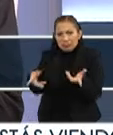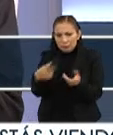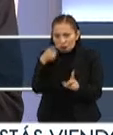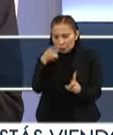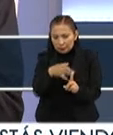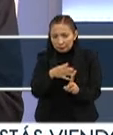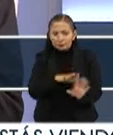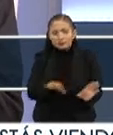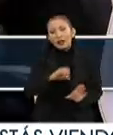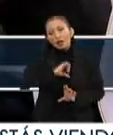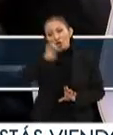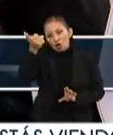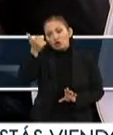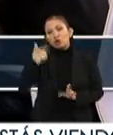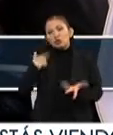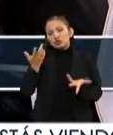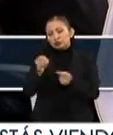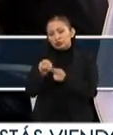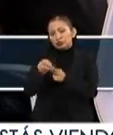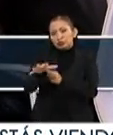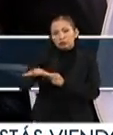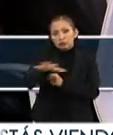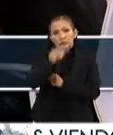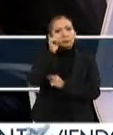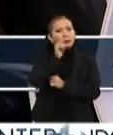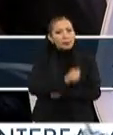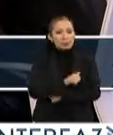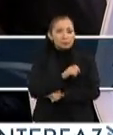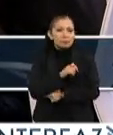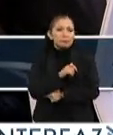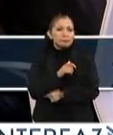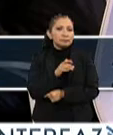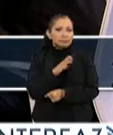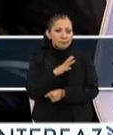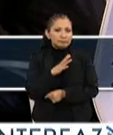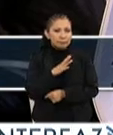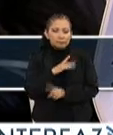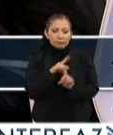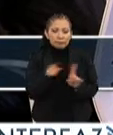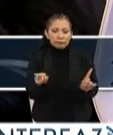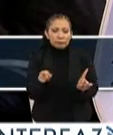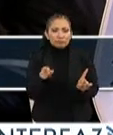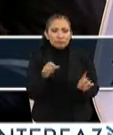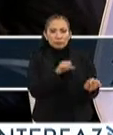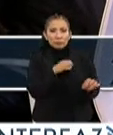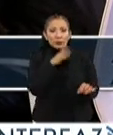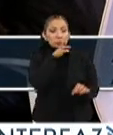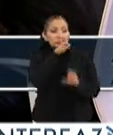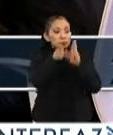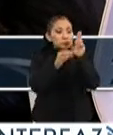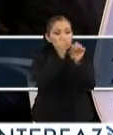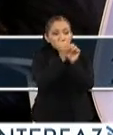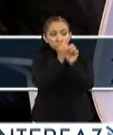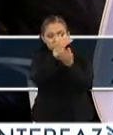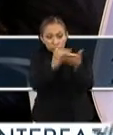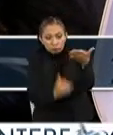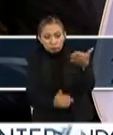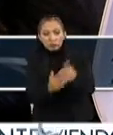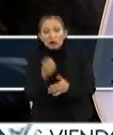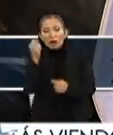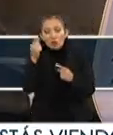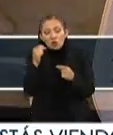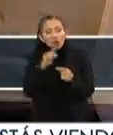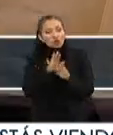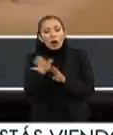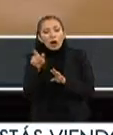¿no? Desde luego hay otros efectos. Siempre tiene efectos diferentes un reportaje, un texto. Algunos